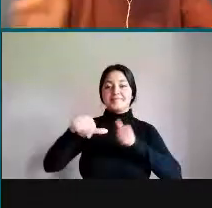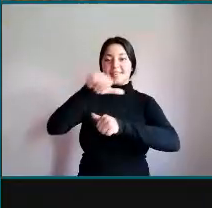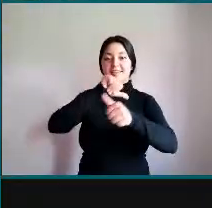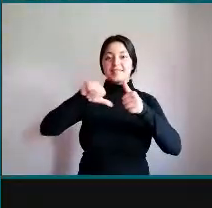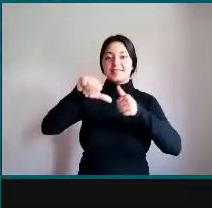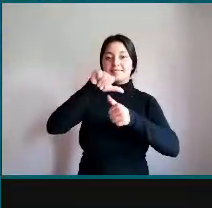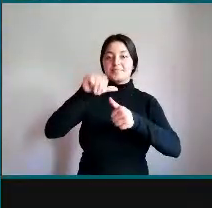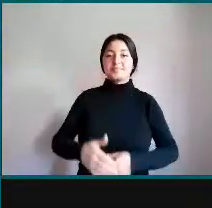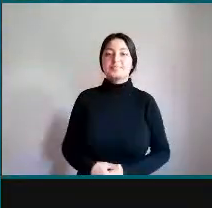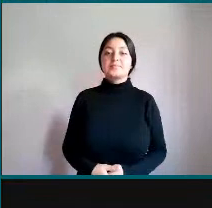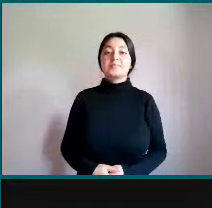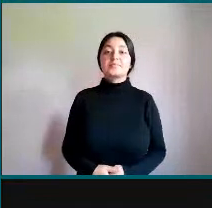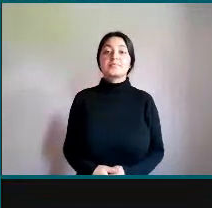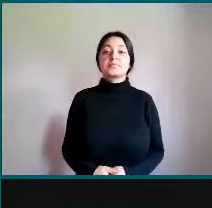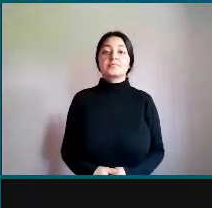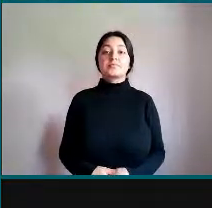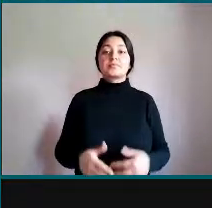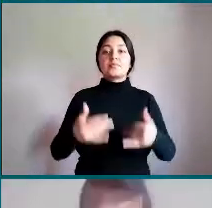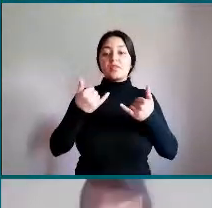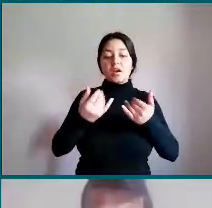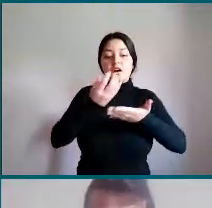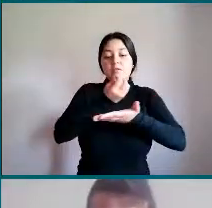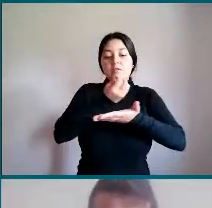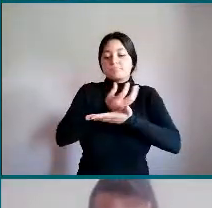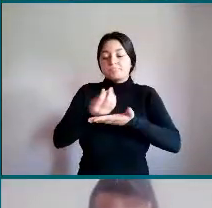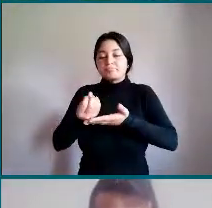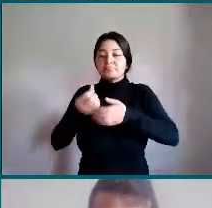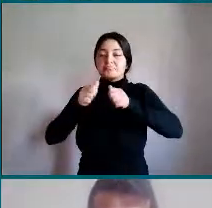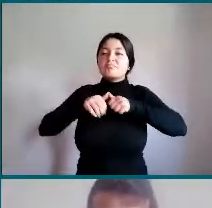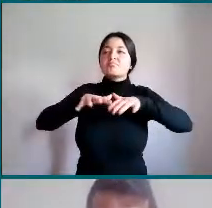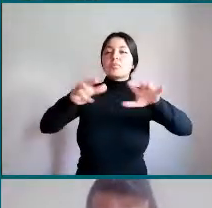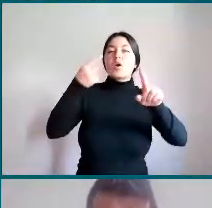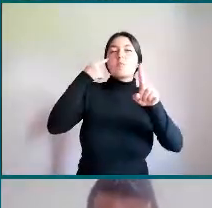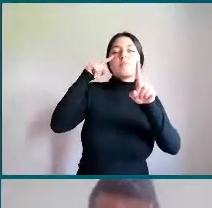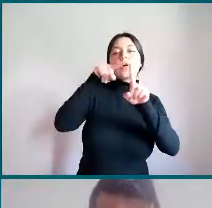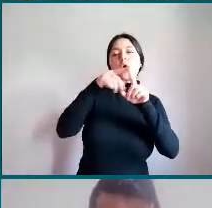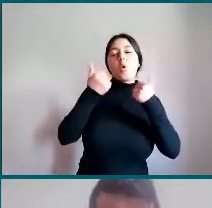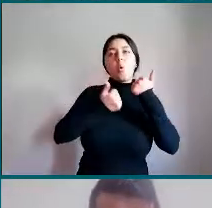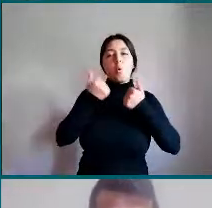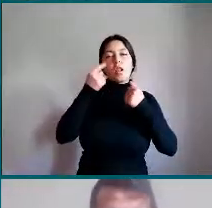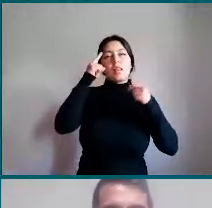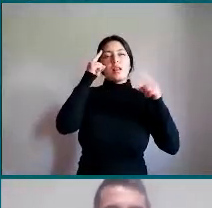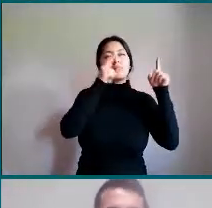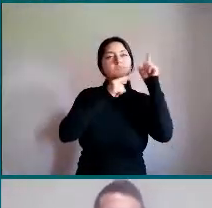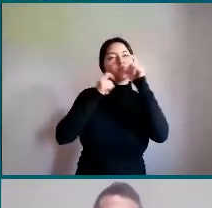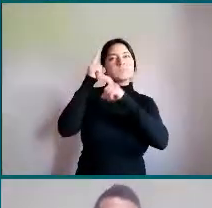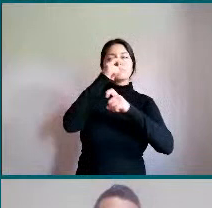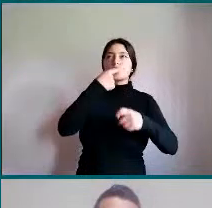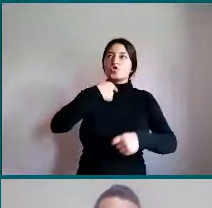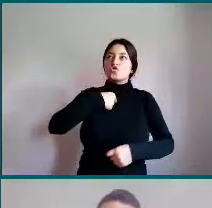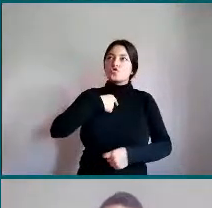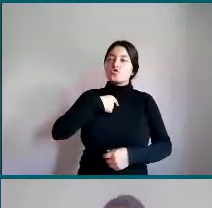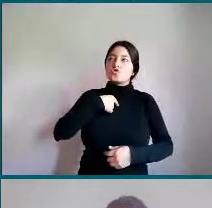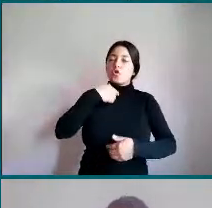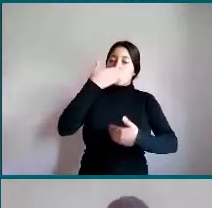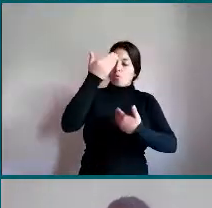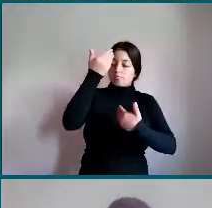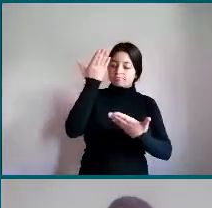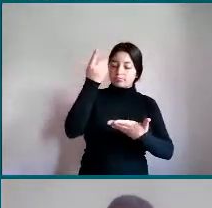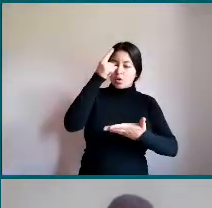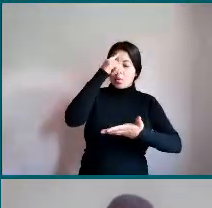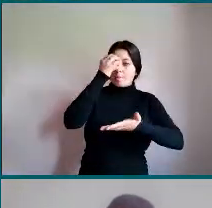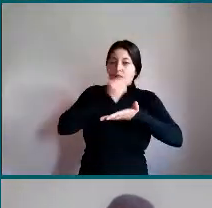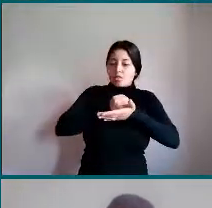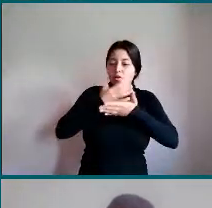he preparado una presentación muy enfocada a reflexionar sobre lo que yo considero que es uno de los